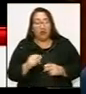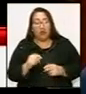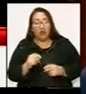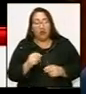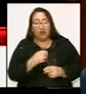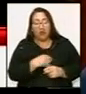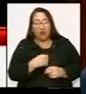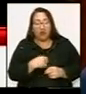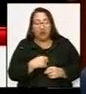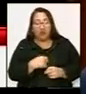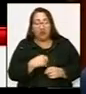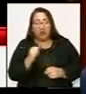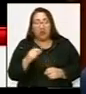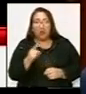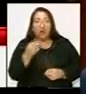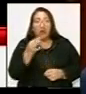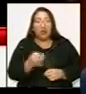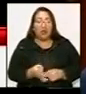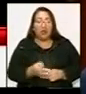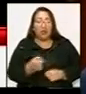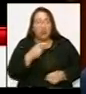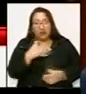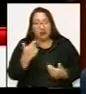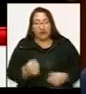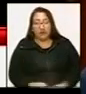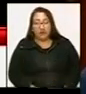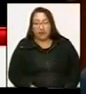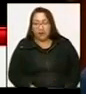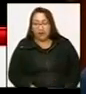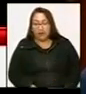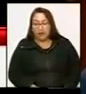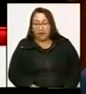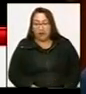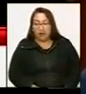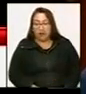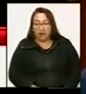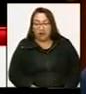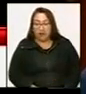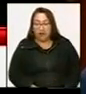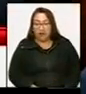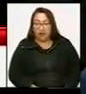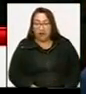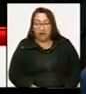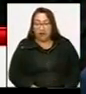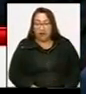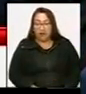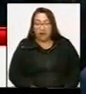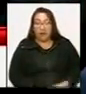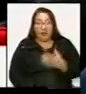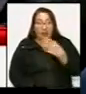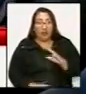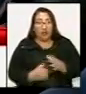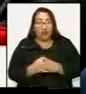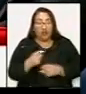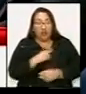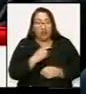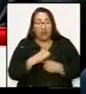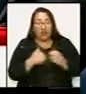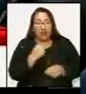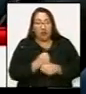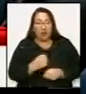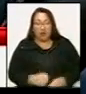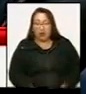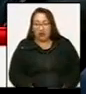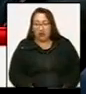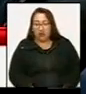Ejecutivo de decir verdaderamente la fregamos. Y gracias porque ese principio de colaboración de entre los poderes está